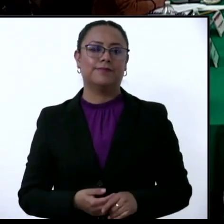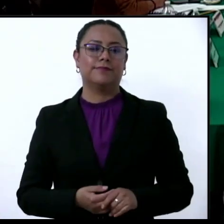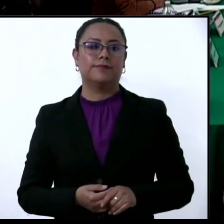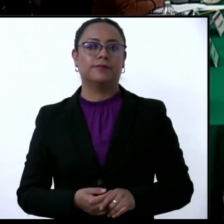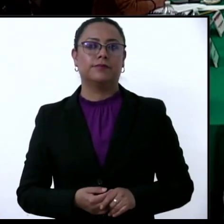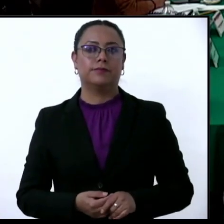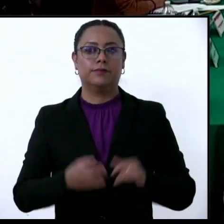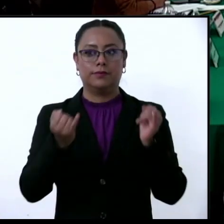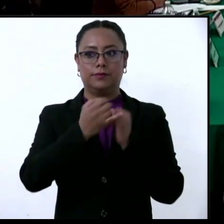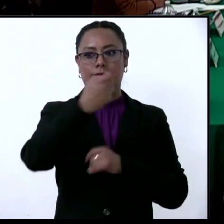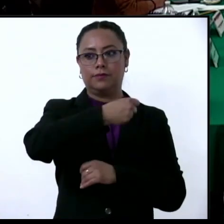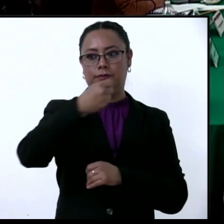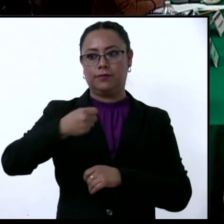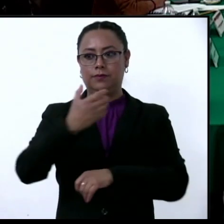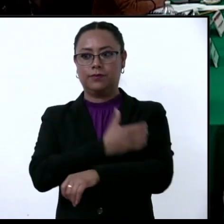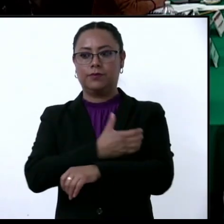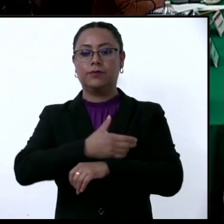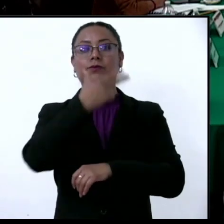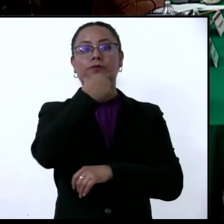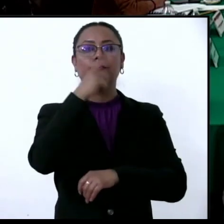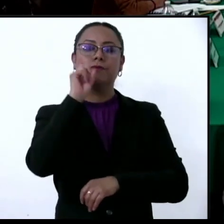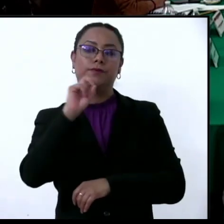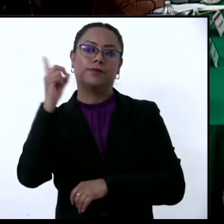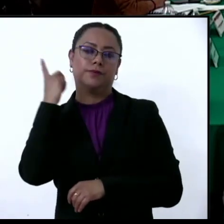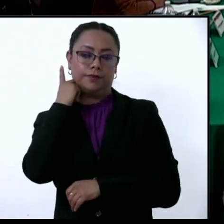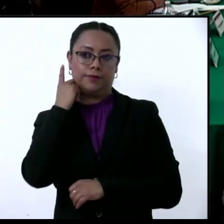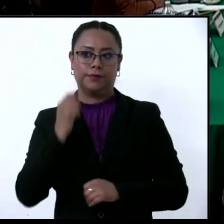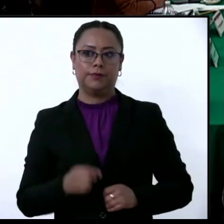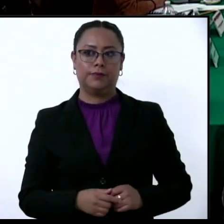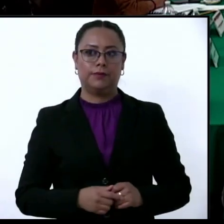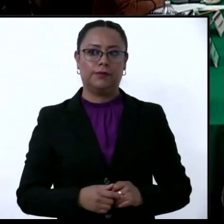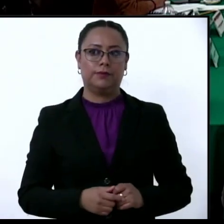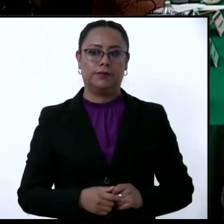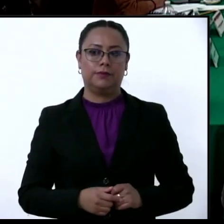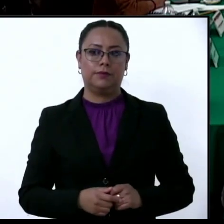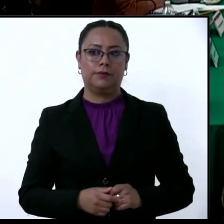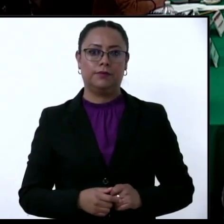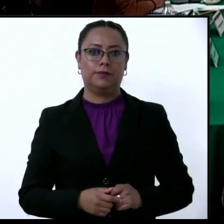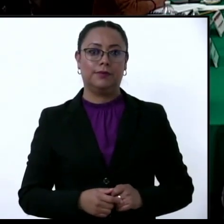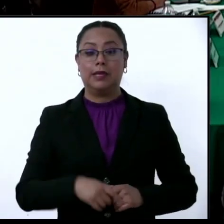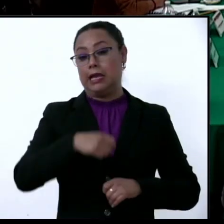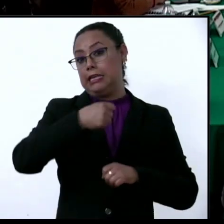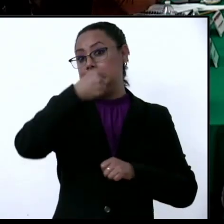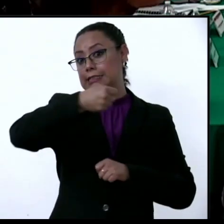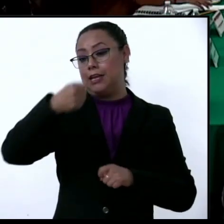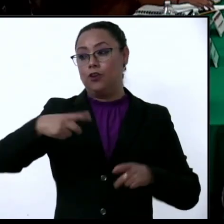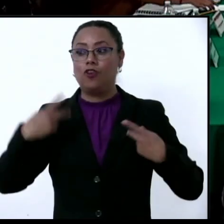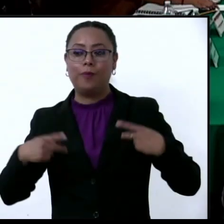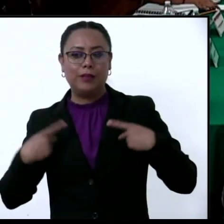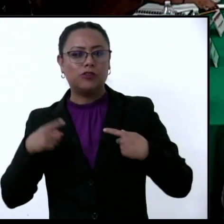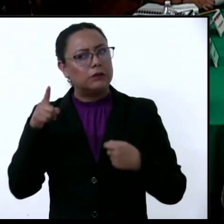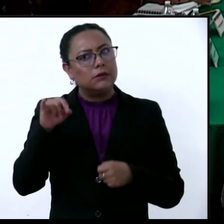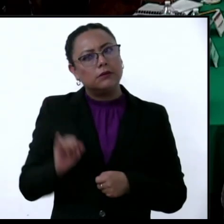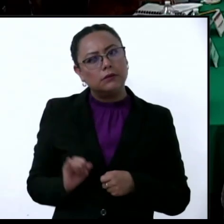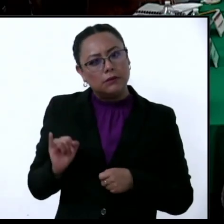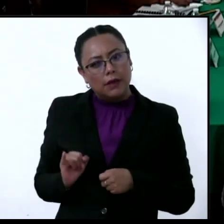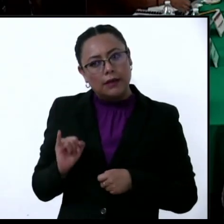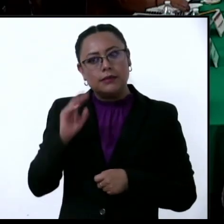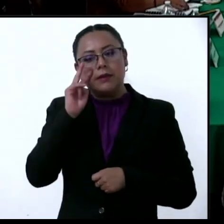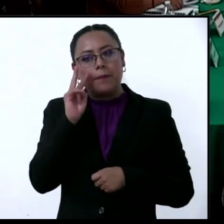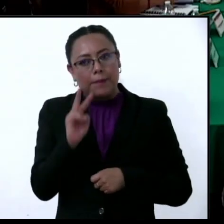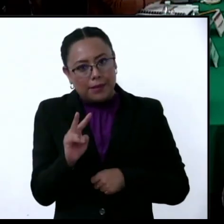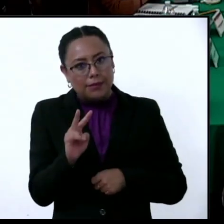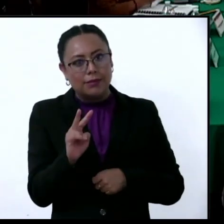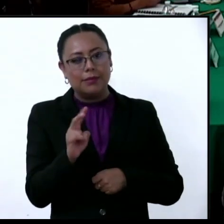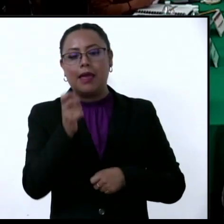a mis compañeras y compañeros diputados, también a las personas que con gran interés y responsabilidad